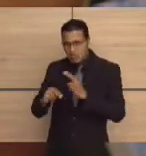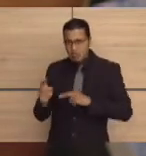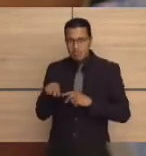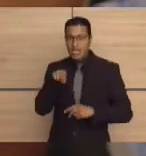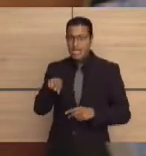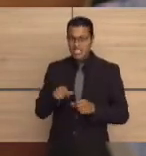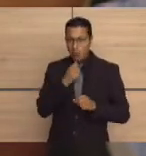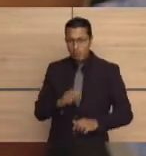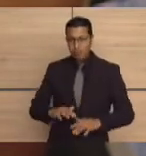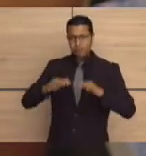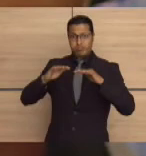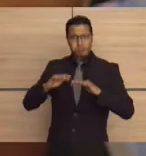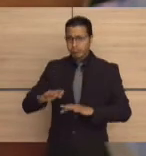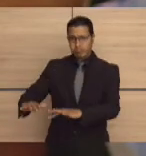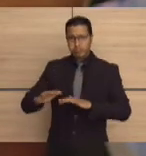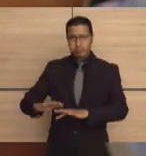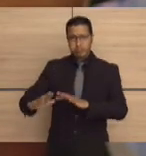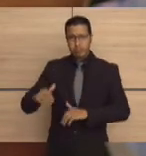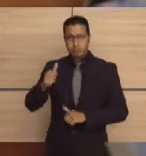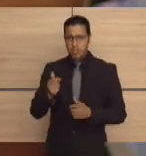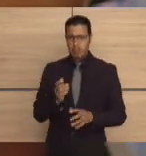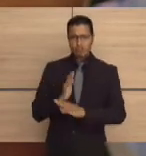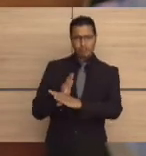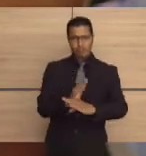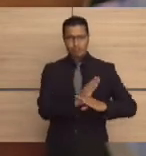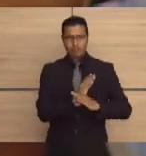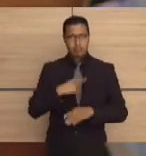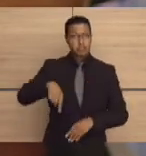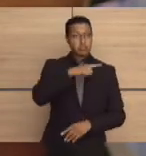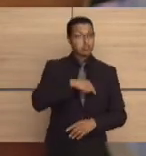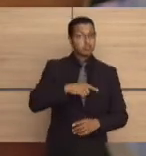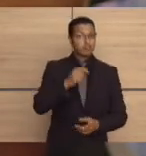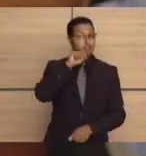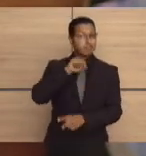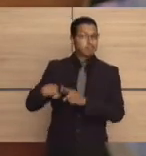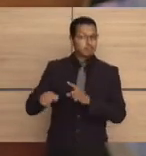las inundaciones con una sabiduría extraordinaria que nosotros hemos olvidado.